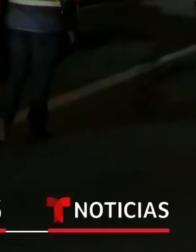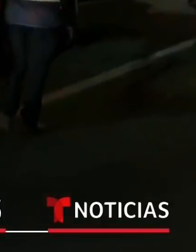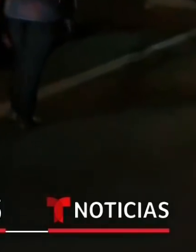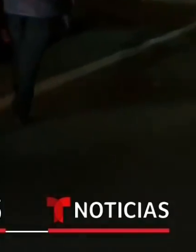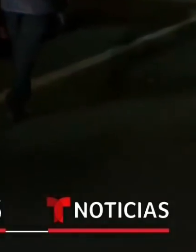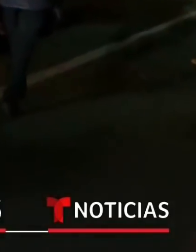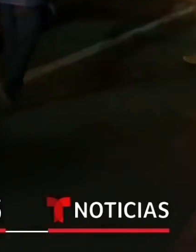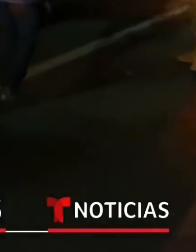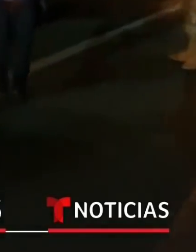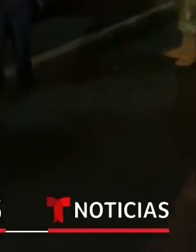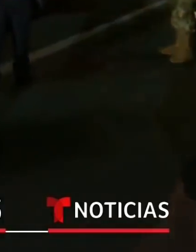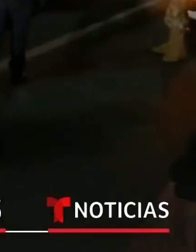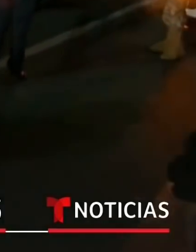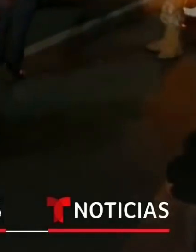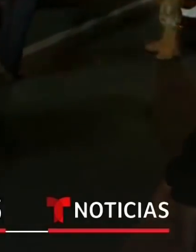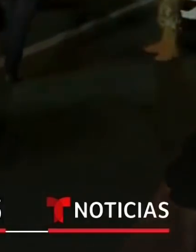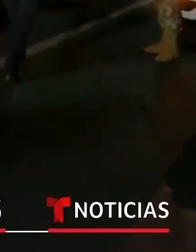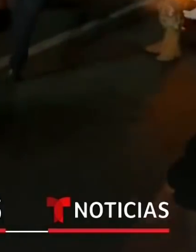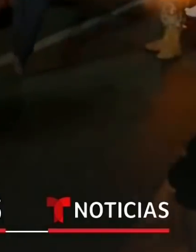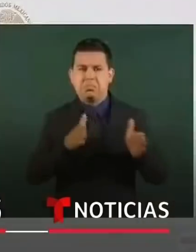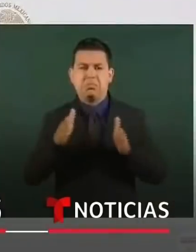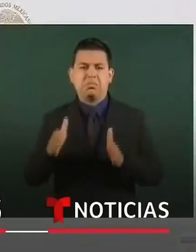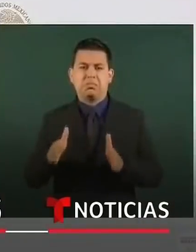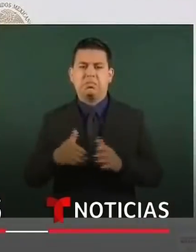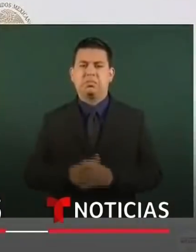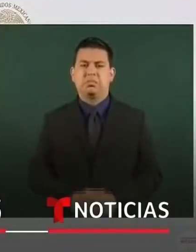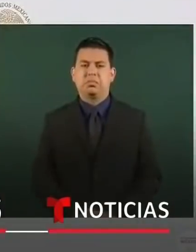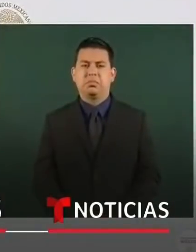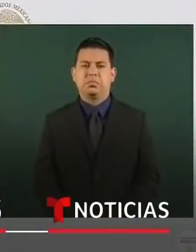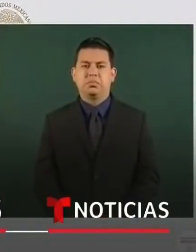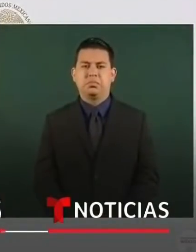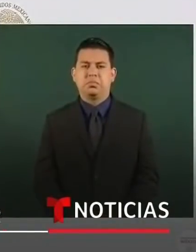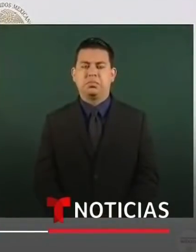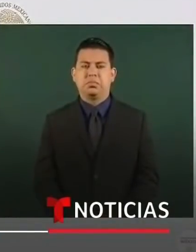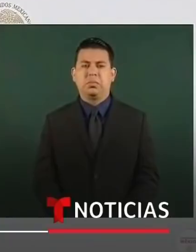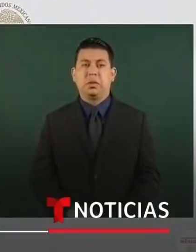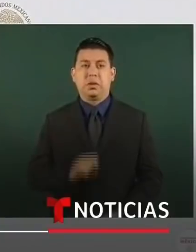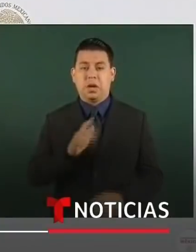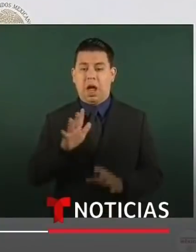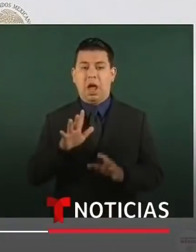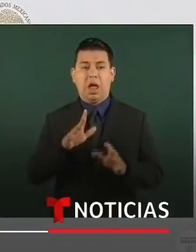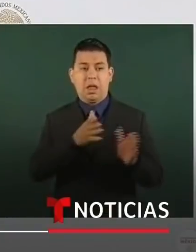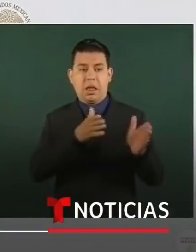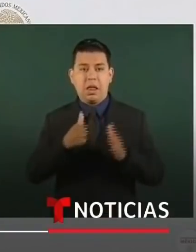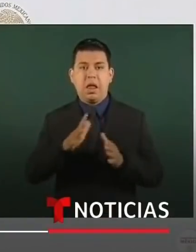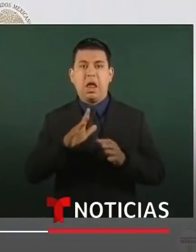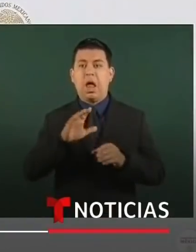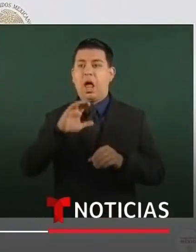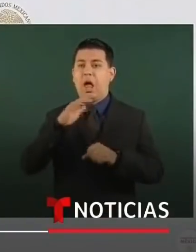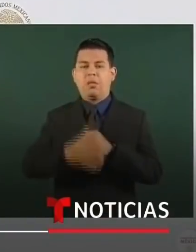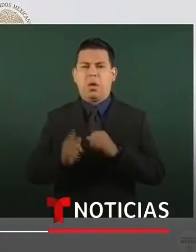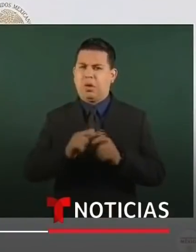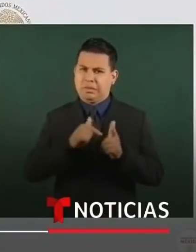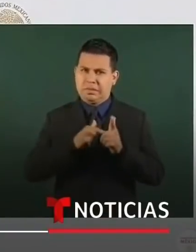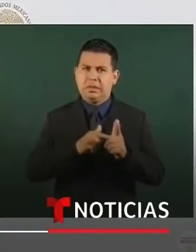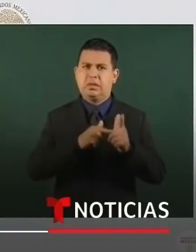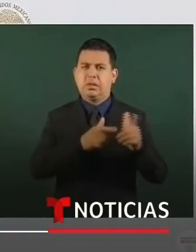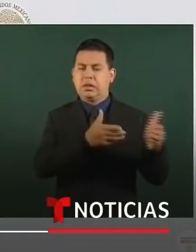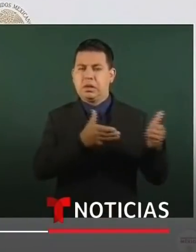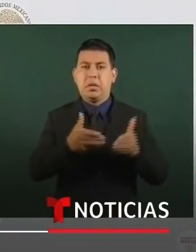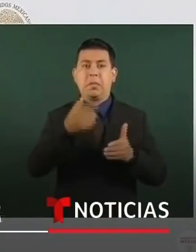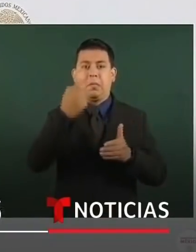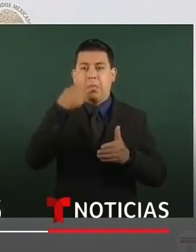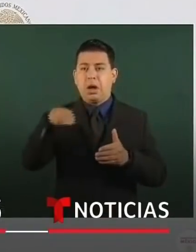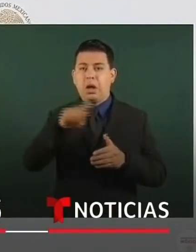México la madrugada de este domingo. Y no van a dejar de llegar para que no se